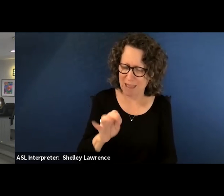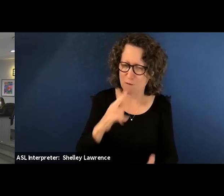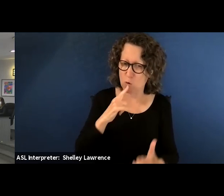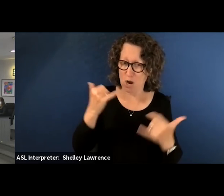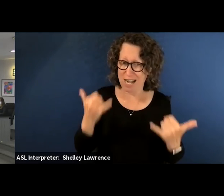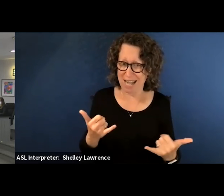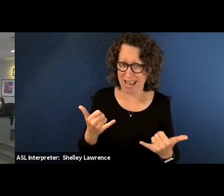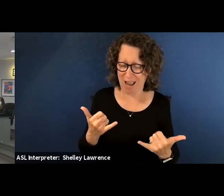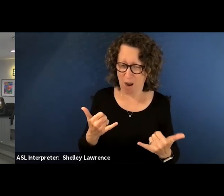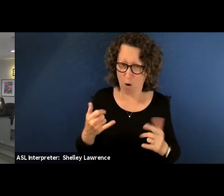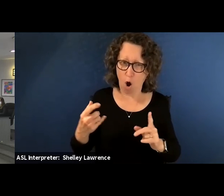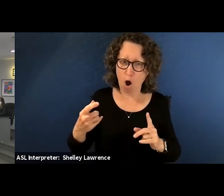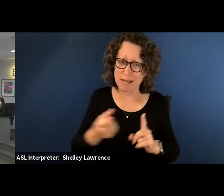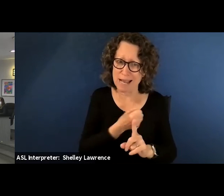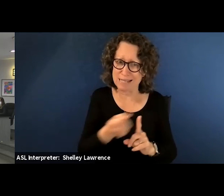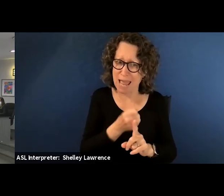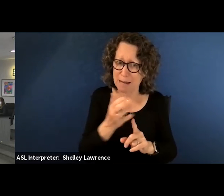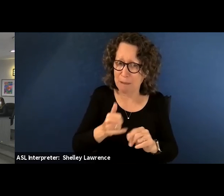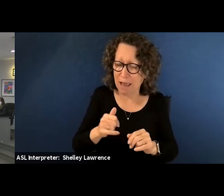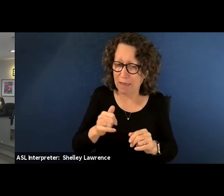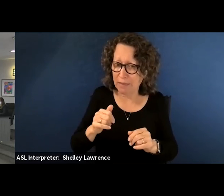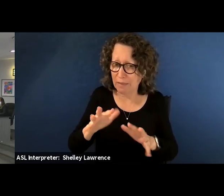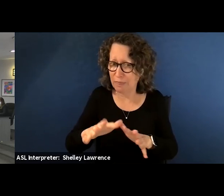tomando decisiones que...